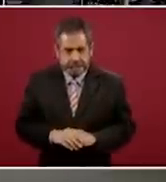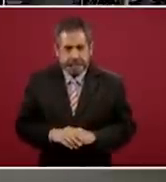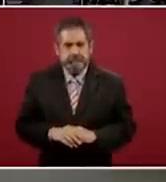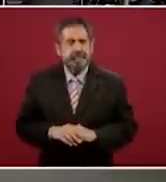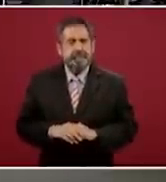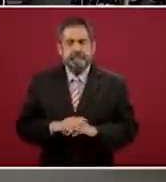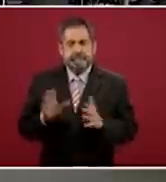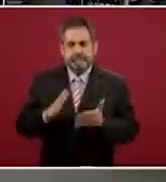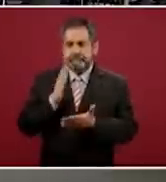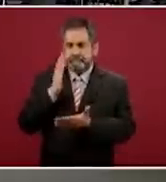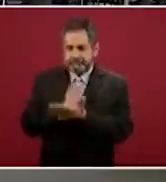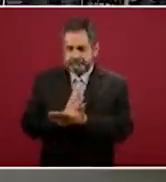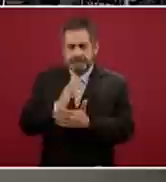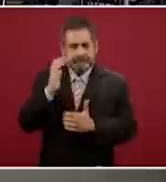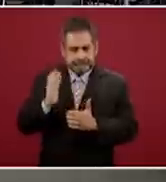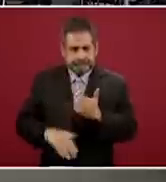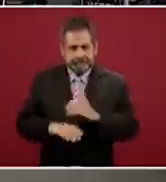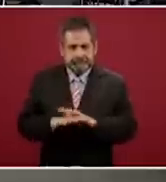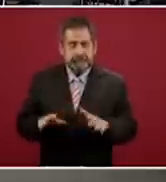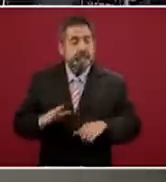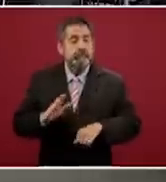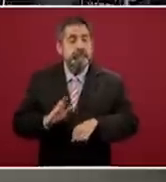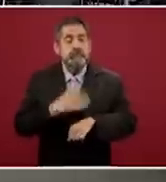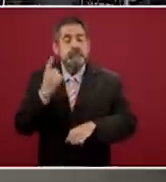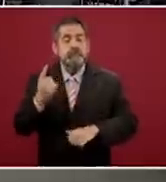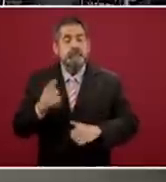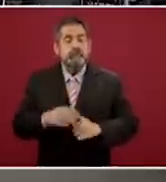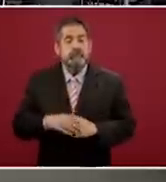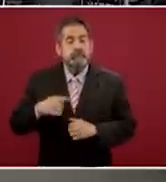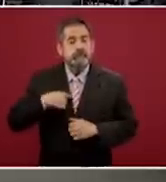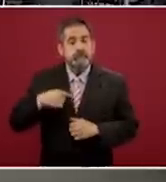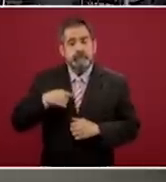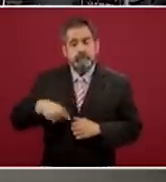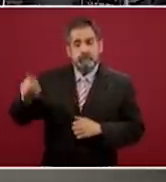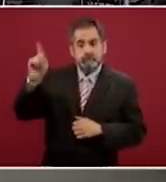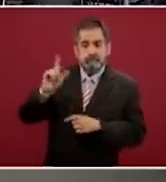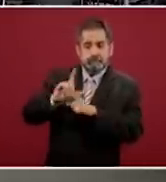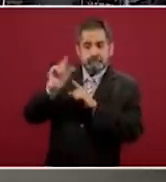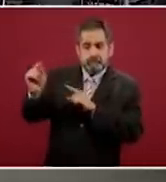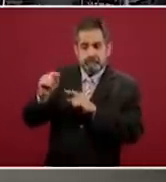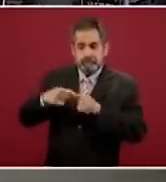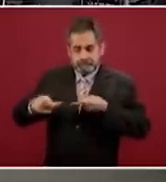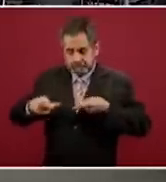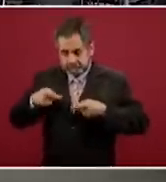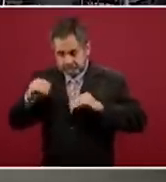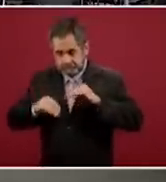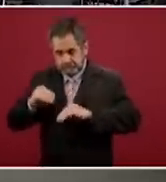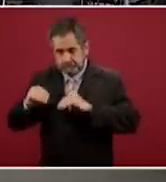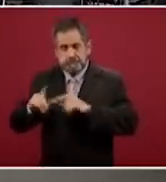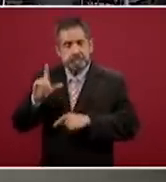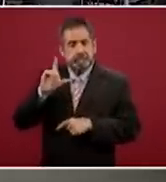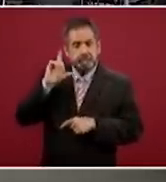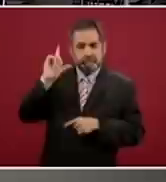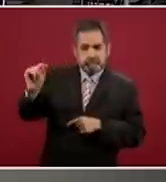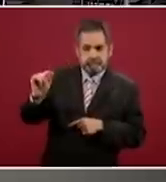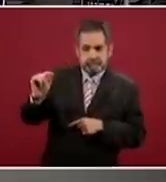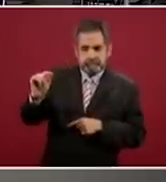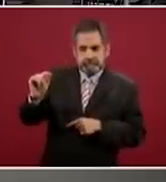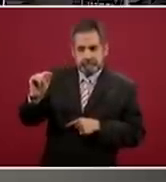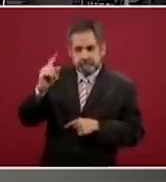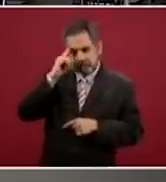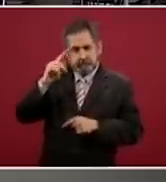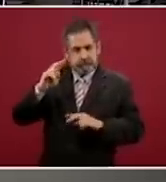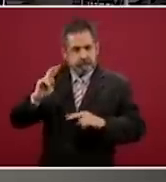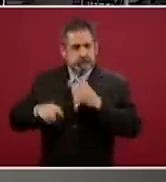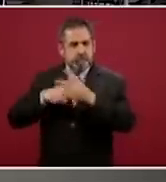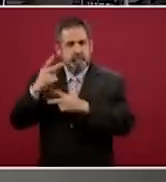Vamos a terminar porque voy a prepararme a